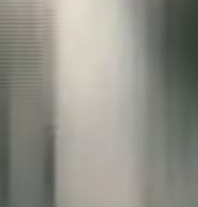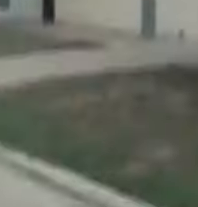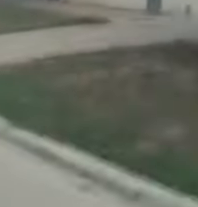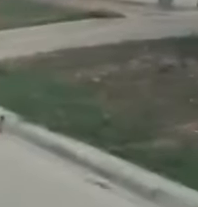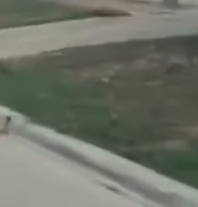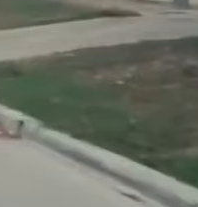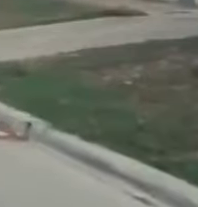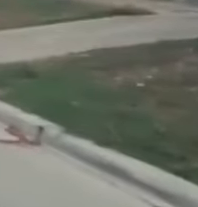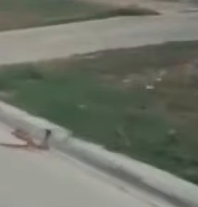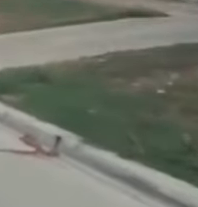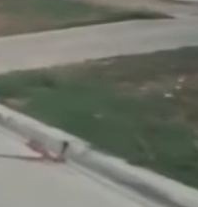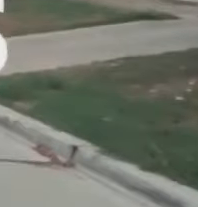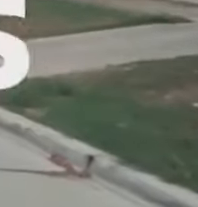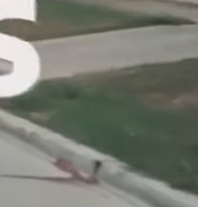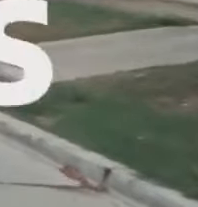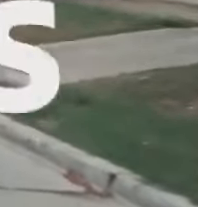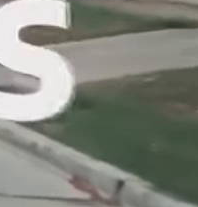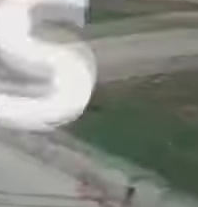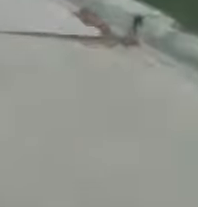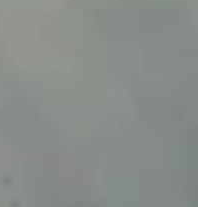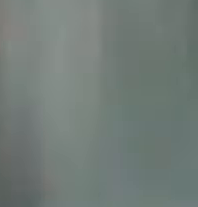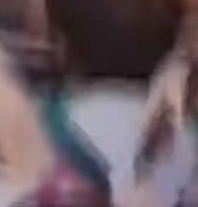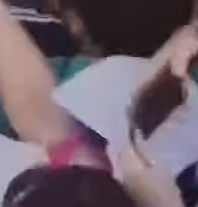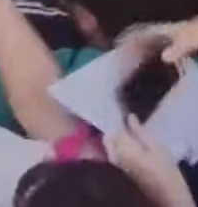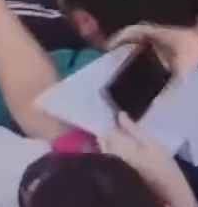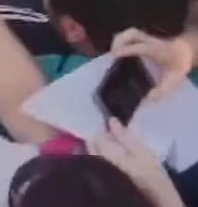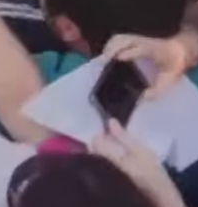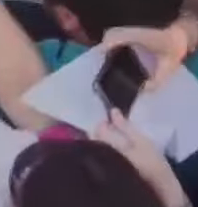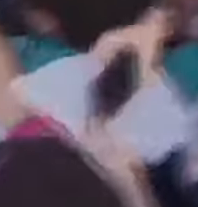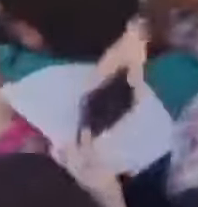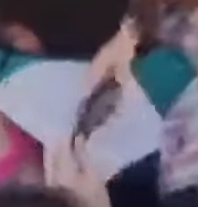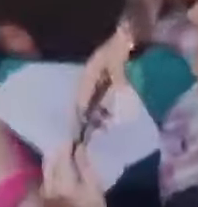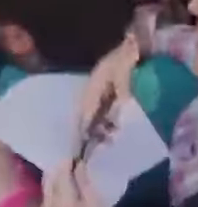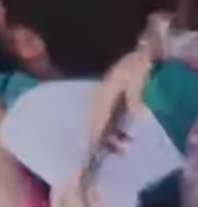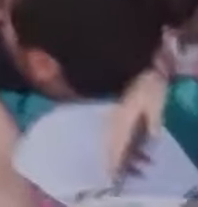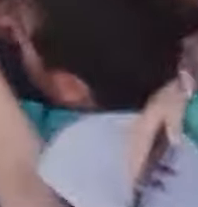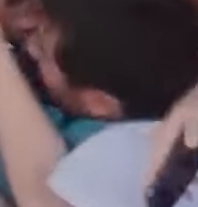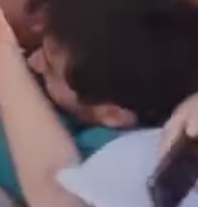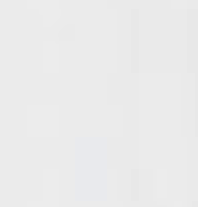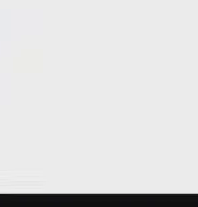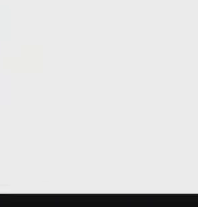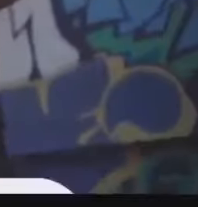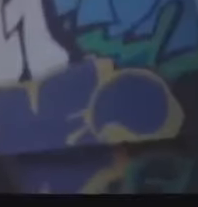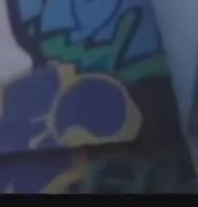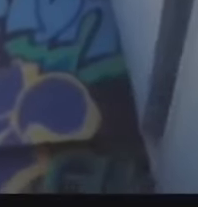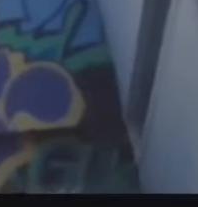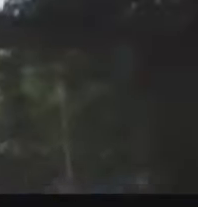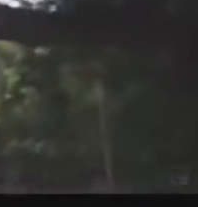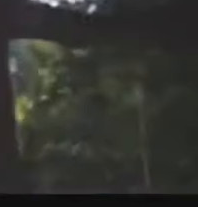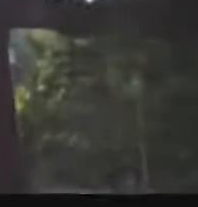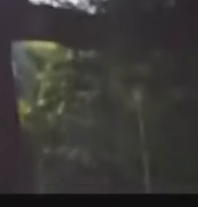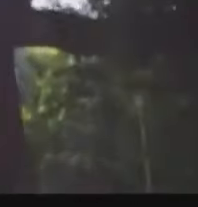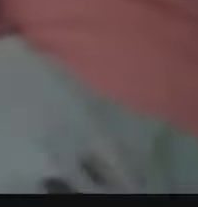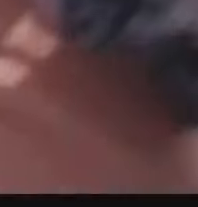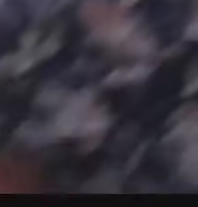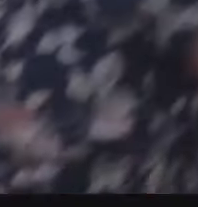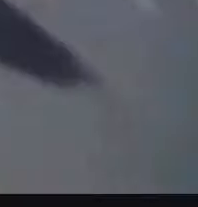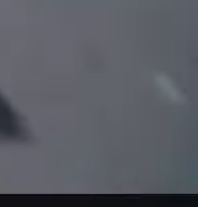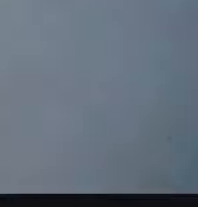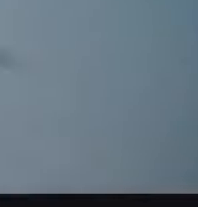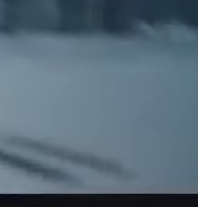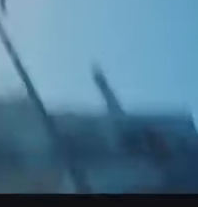y viviendas este es el camino que nos va a llevar derecho al futuro entra a gba.gov.ar y conoce más brazos abiertos a disfrutar